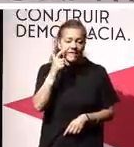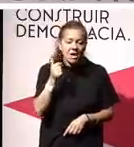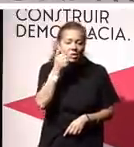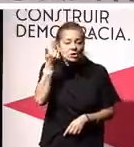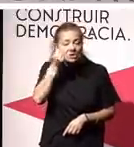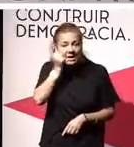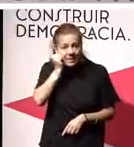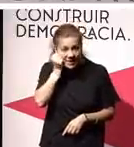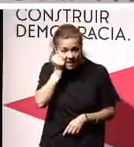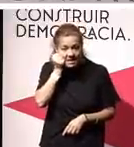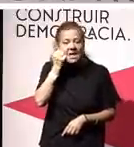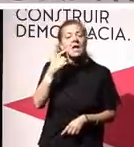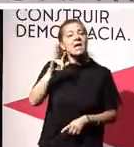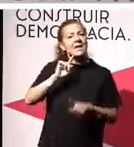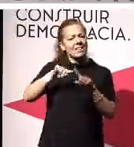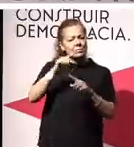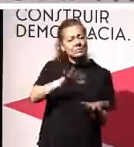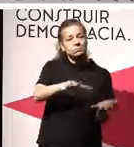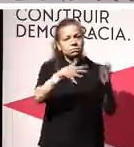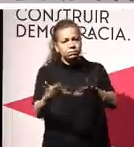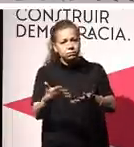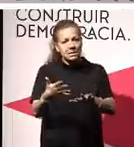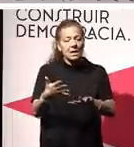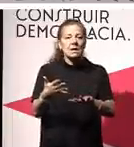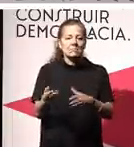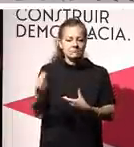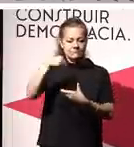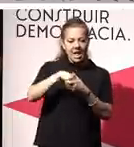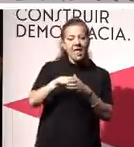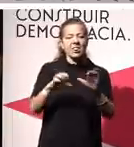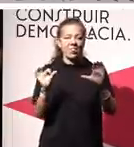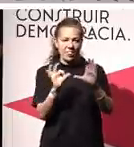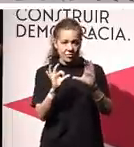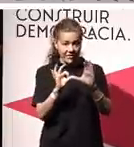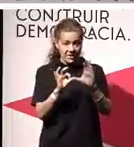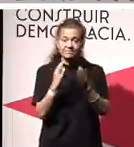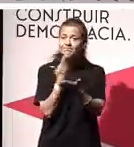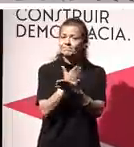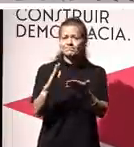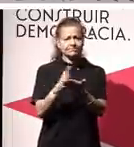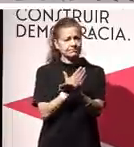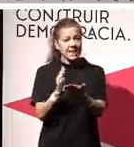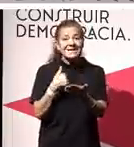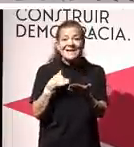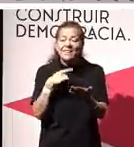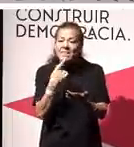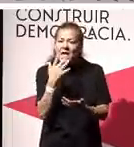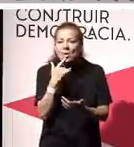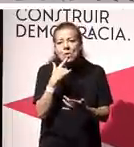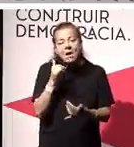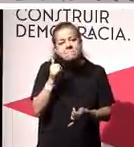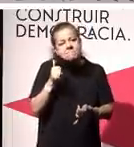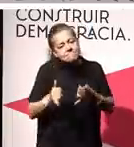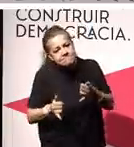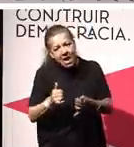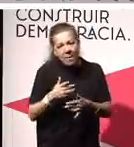Ciutadans pasaba a ser un proyecto estatal convirtiéndose en Ciudadanos. El bipartidismo disponía así ya por fin de una muleta